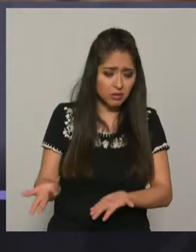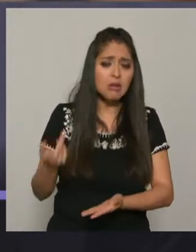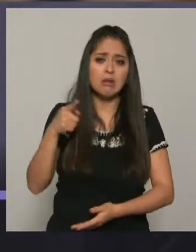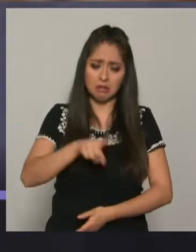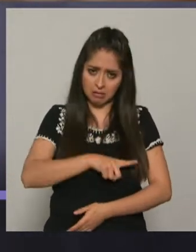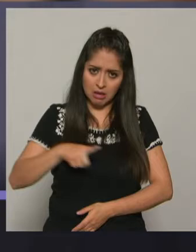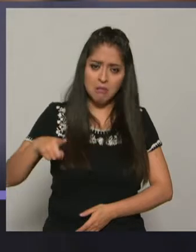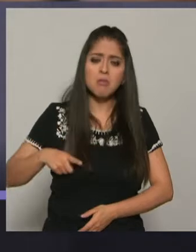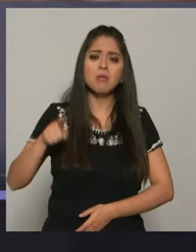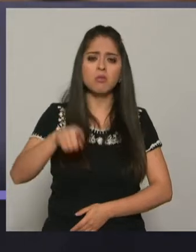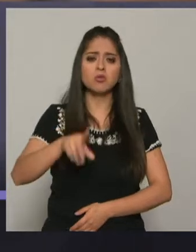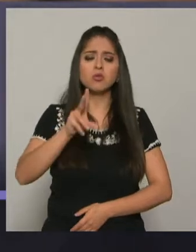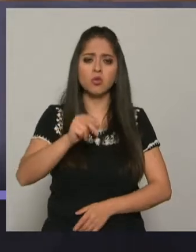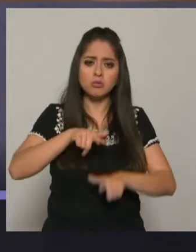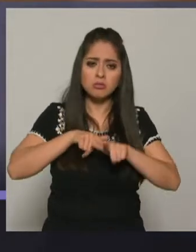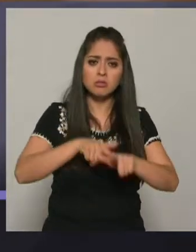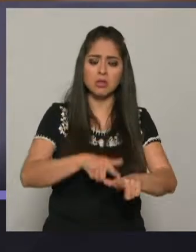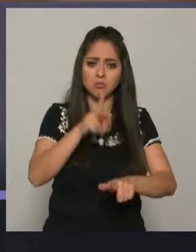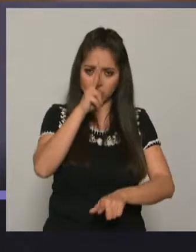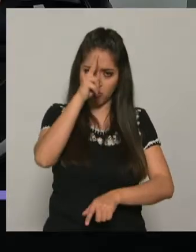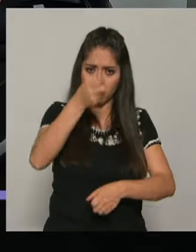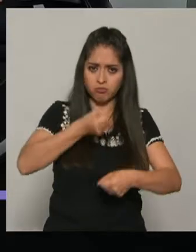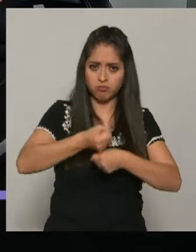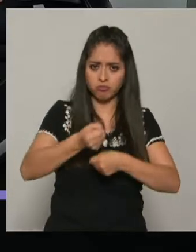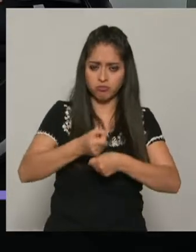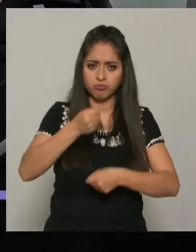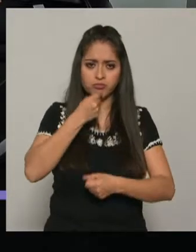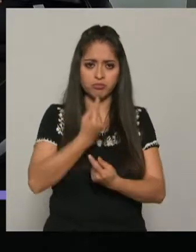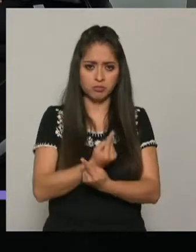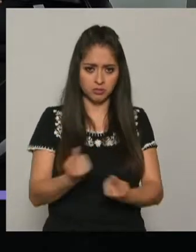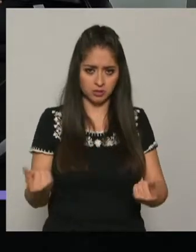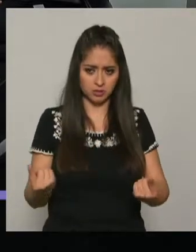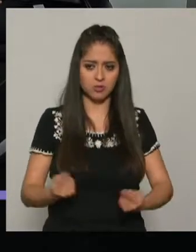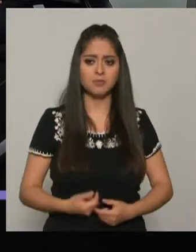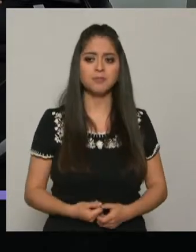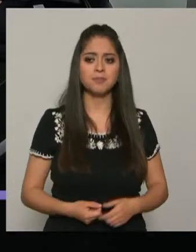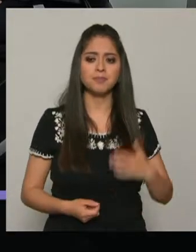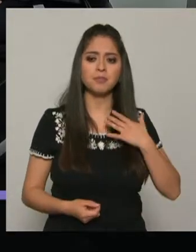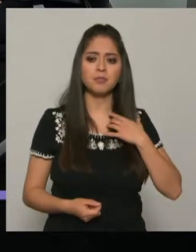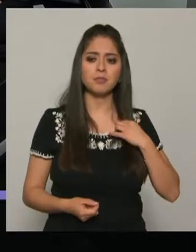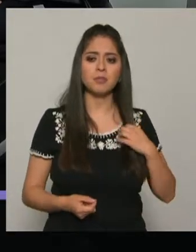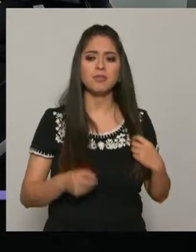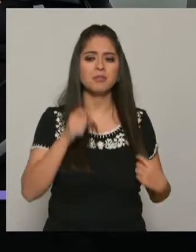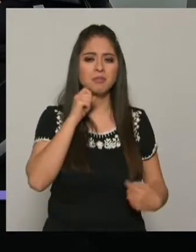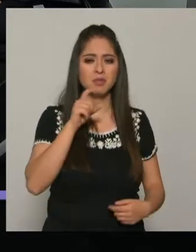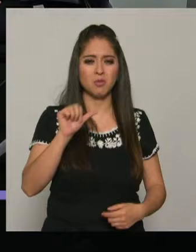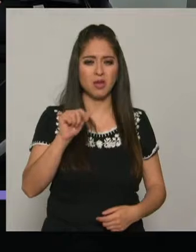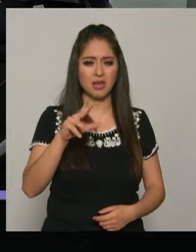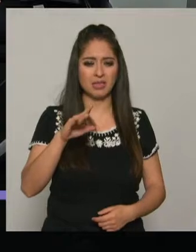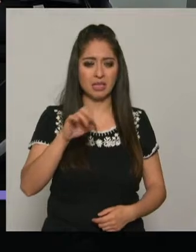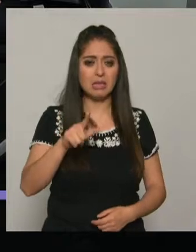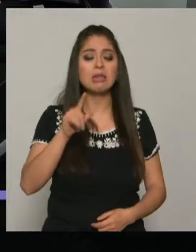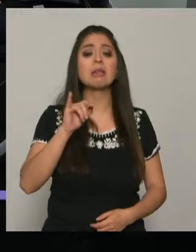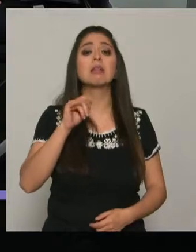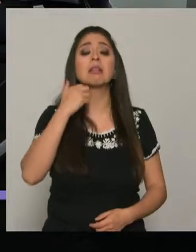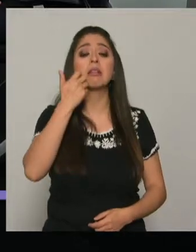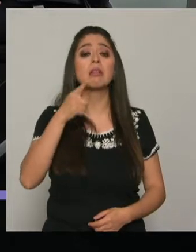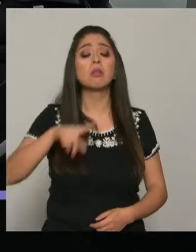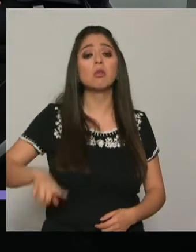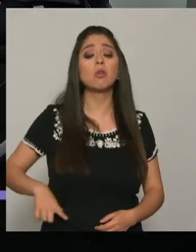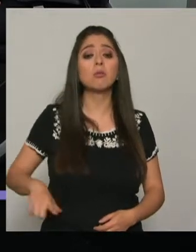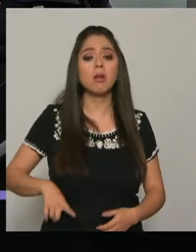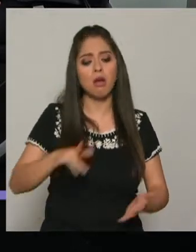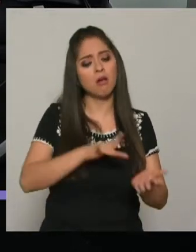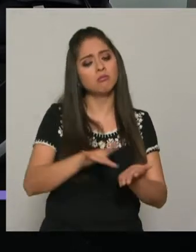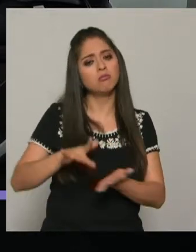la violencia para esos niños. Jaime, fíjate que muy oportuna la llamada también con Araceli, porque el gobierno está buscando este apoyo a los niños en